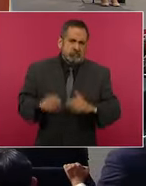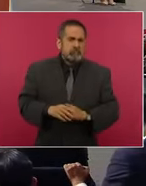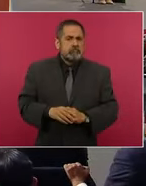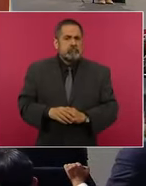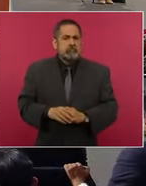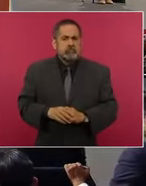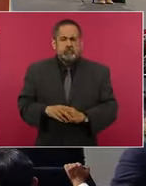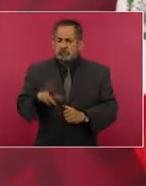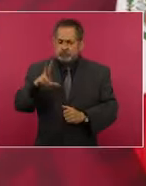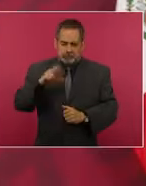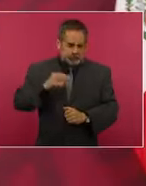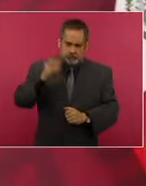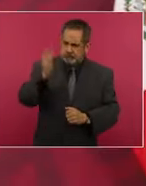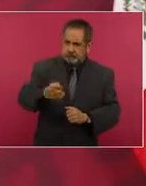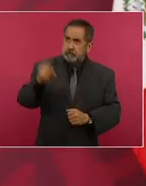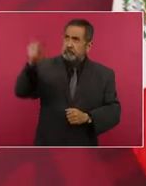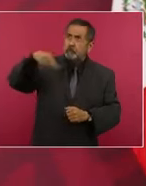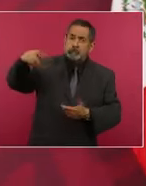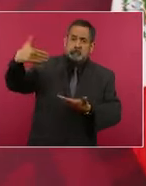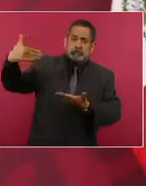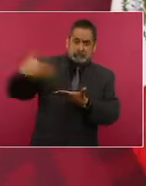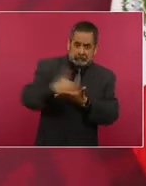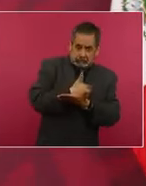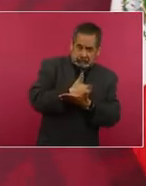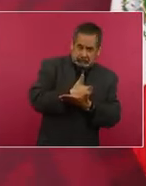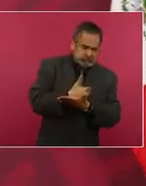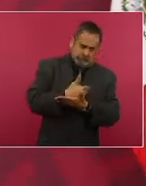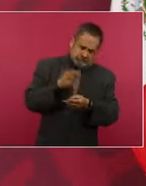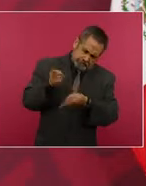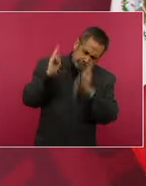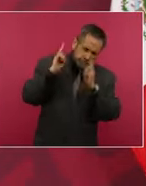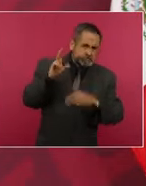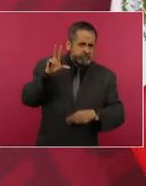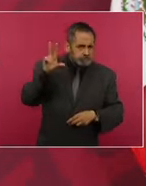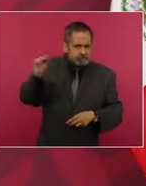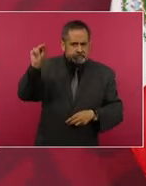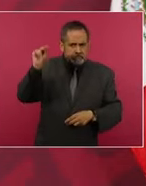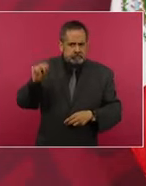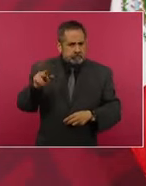No aceptamos el injerencismo. También,